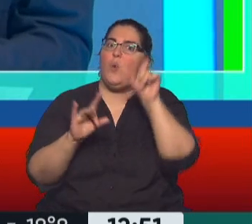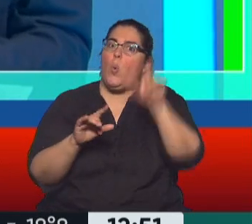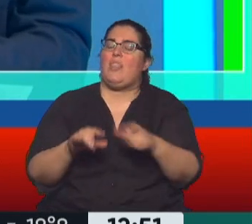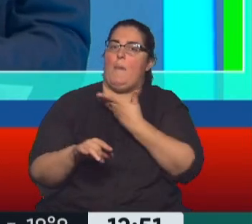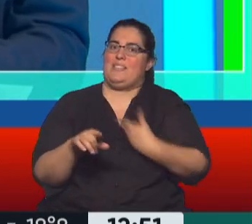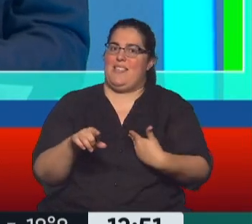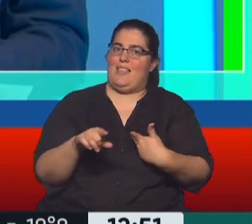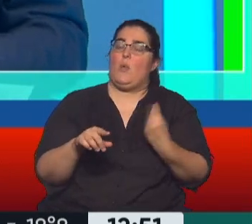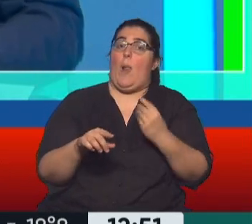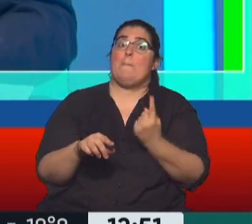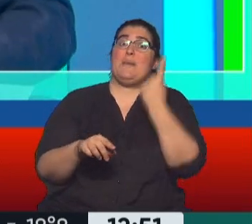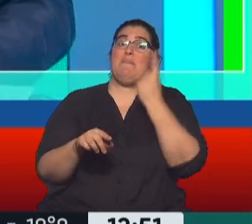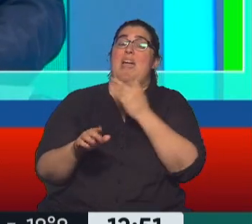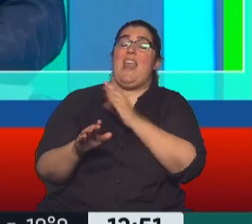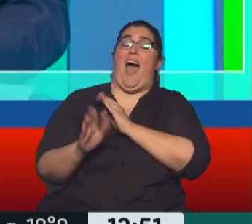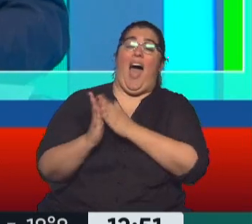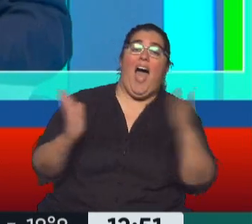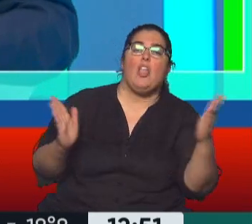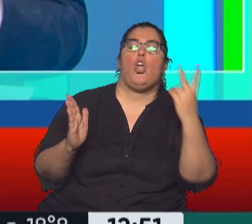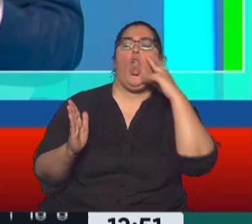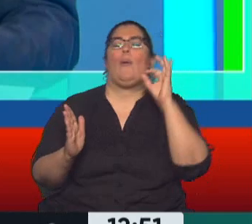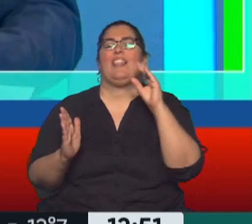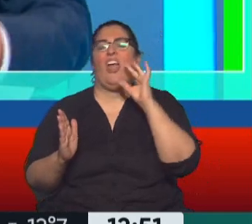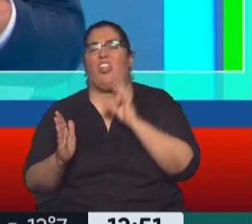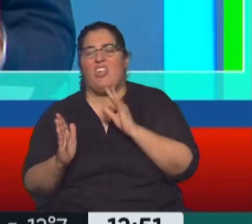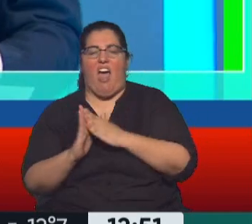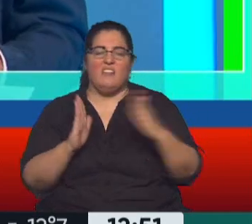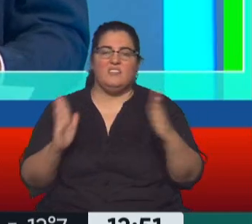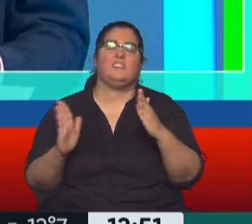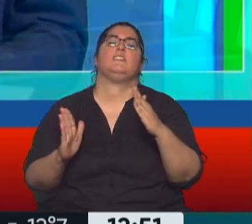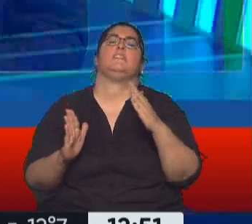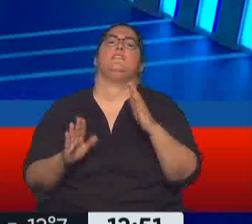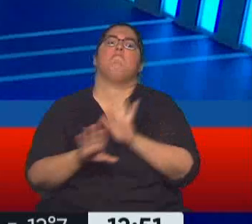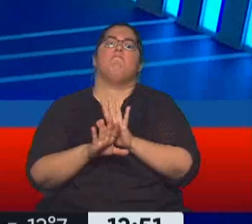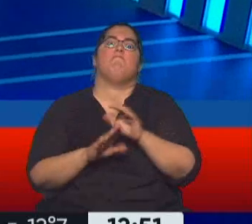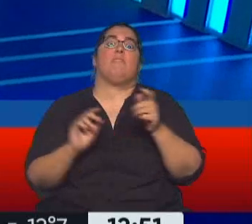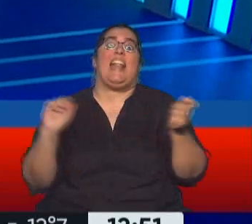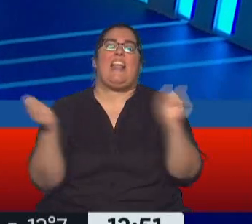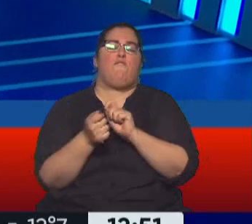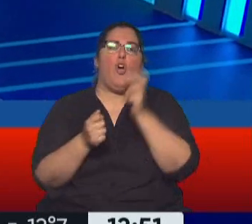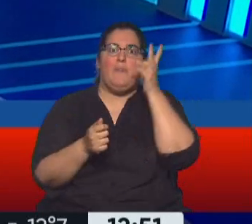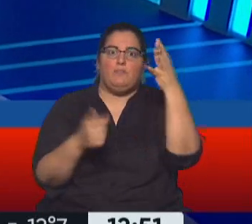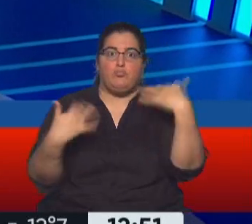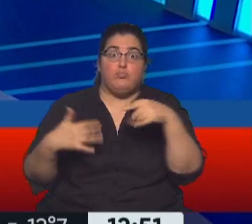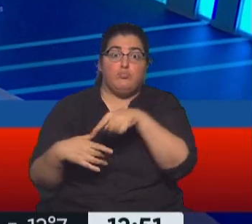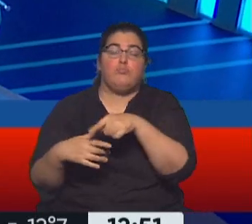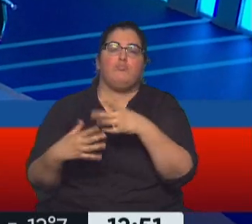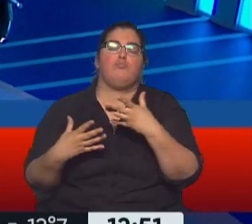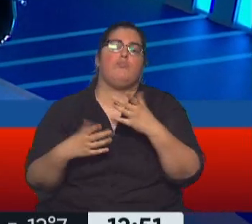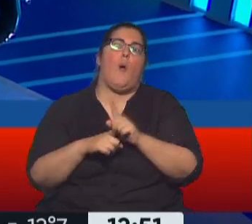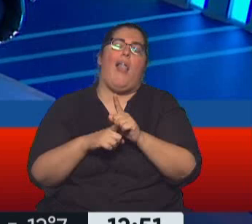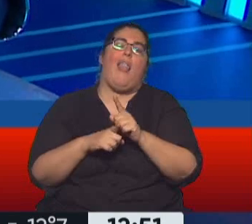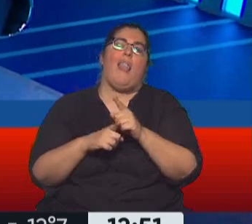momento, en el primer año, en los primeros 90 días, primer año, que él podría llevar adelante las reformas más radicales, apoyarse en su